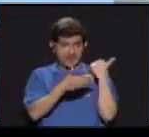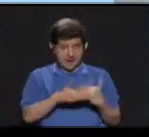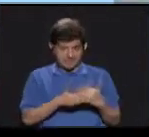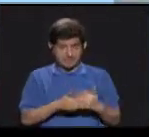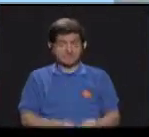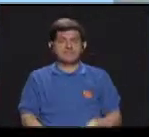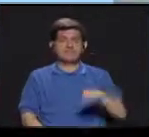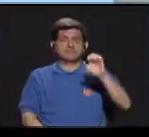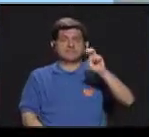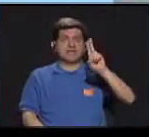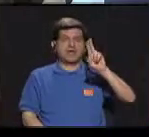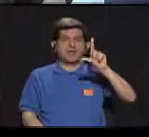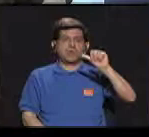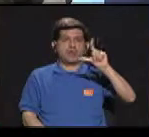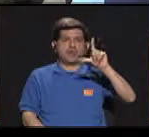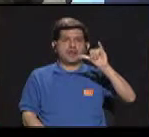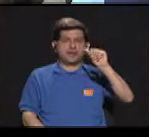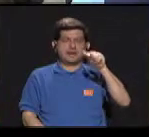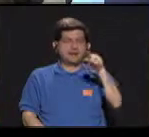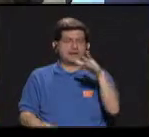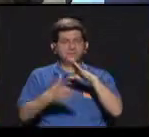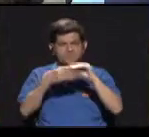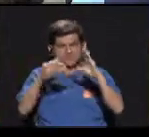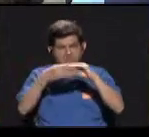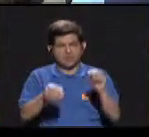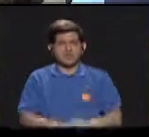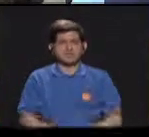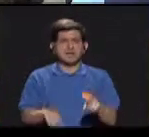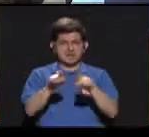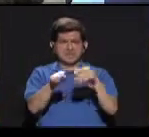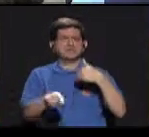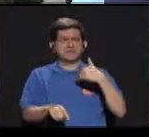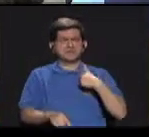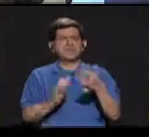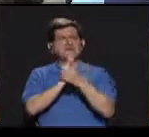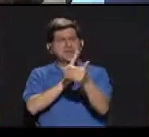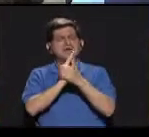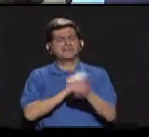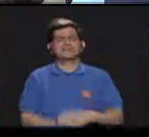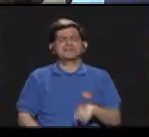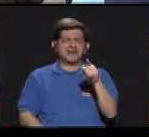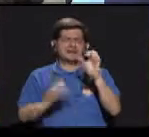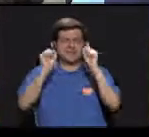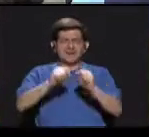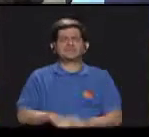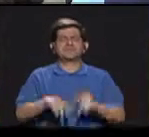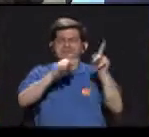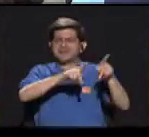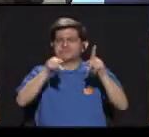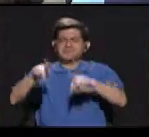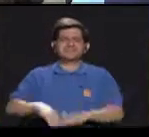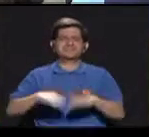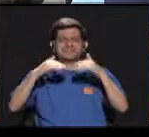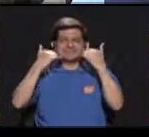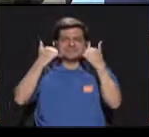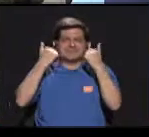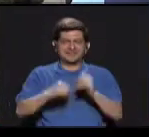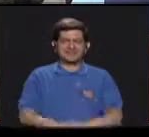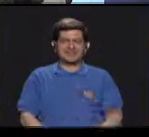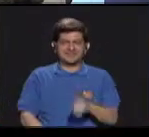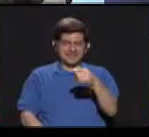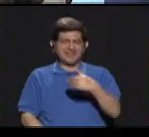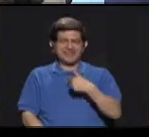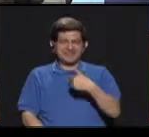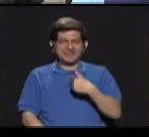ver Eulalia y le comentaba yo a usted que él también tenía facilidad para hacer reír, tenía esta